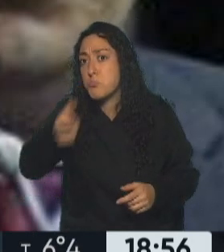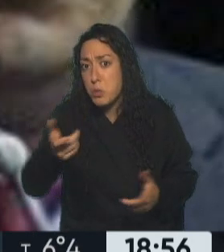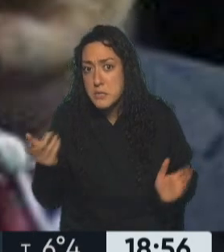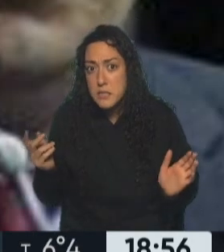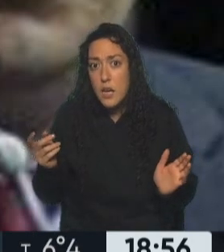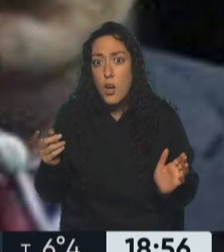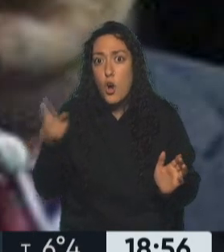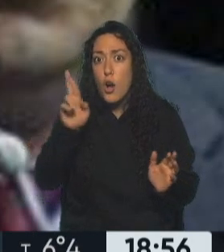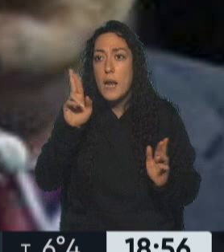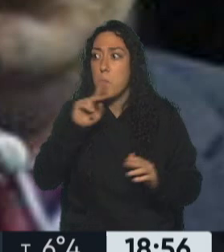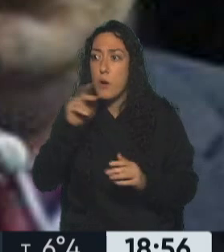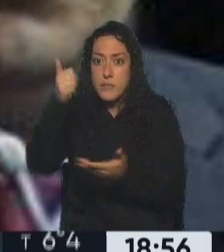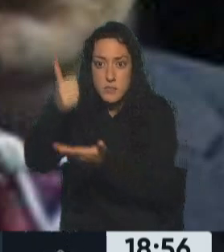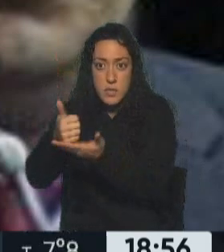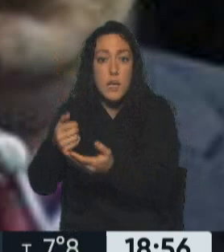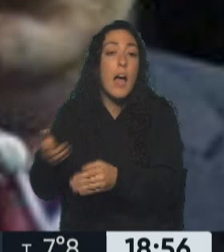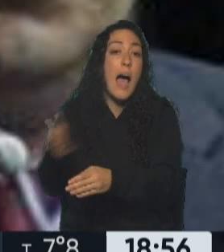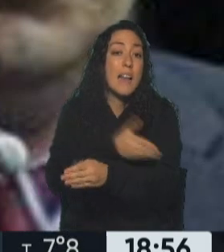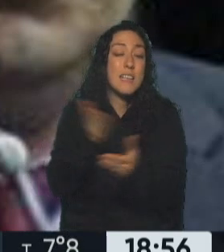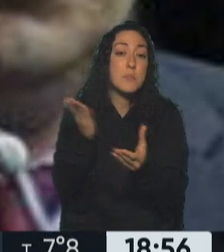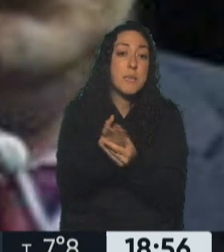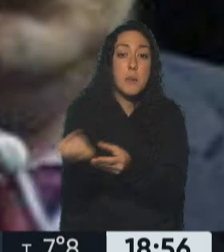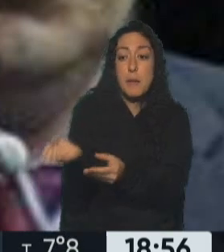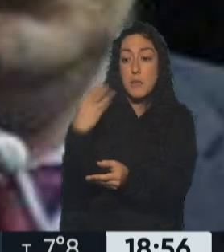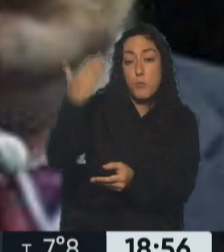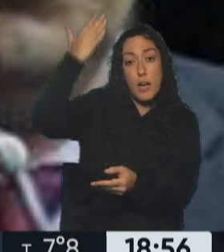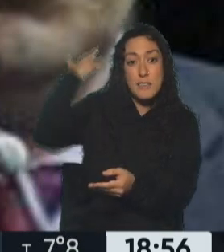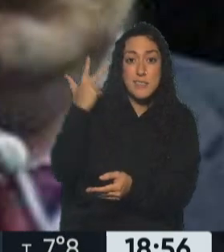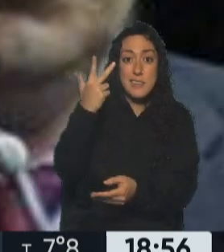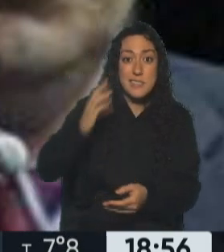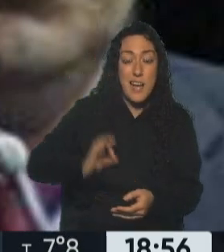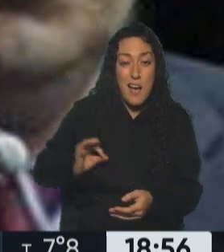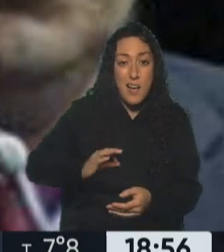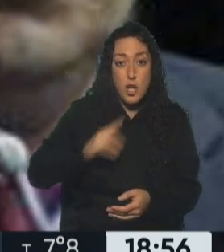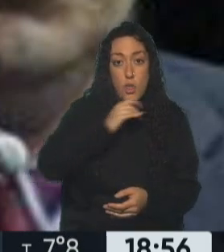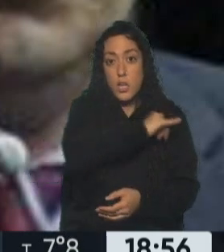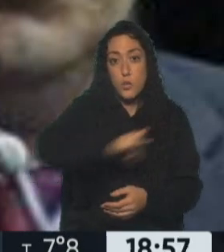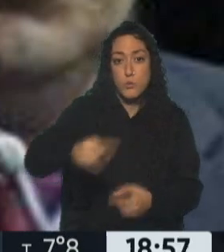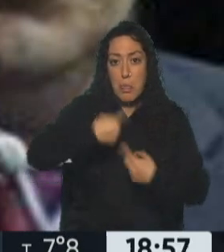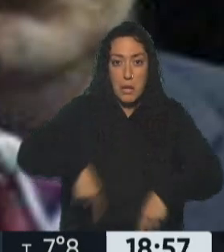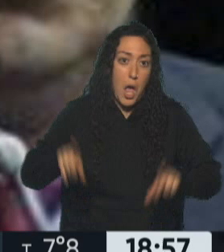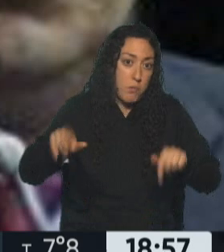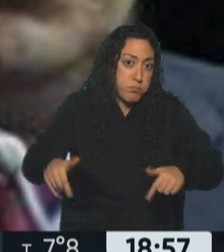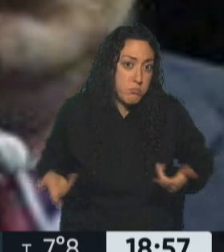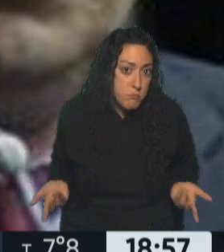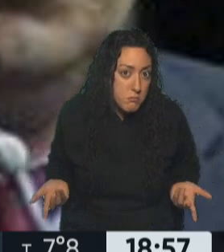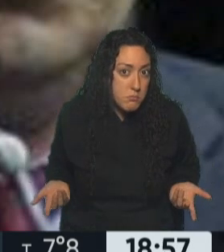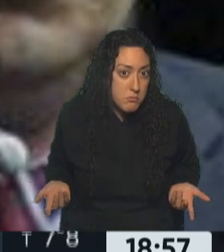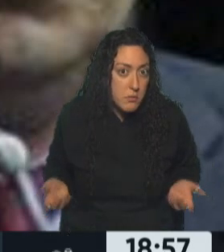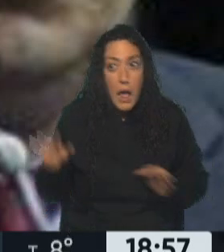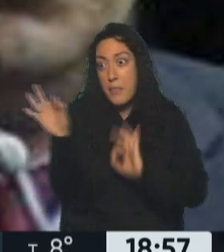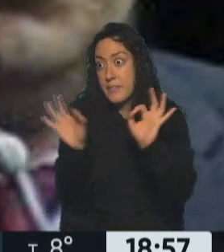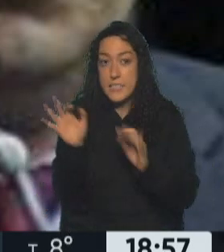eso sí, antes mándenme el expediente porque yo hace 3 años que estoy denunciado y nunca me dijeron de qué. Claro, claro. Pequeño detalle. Para